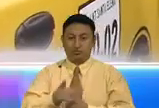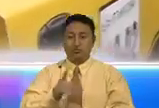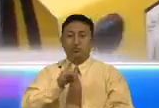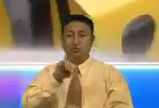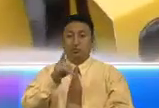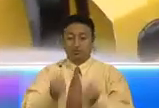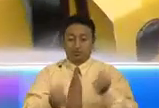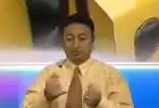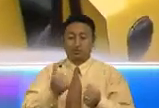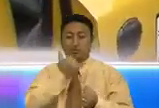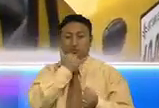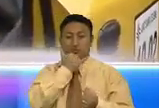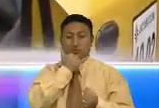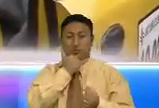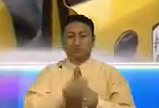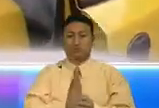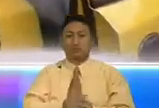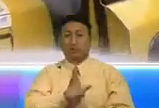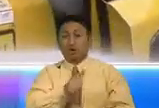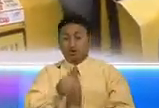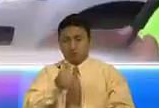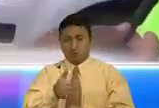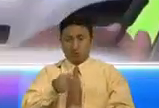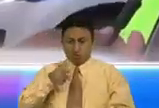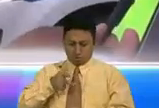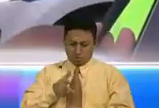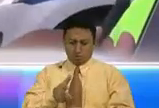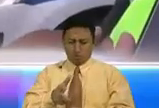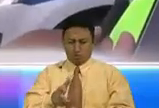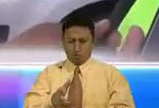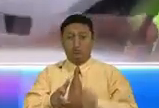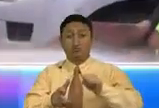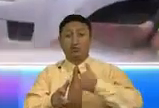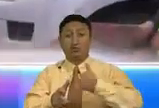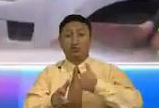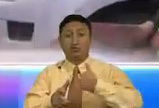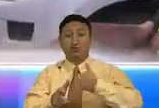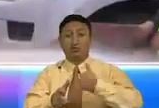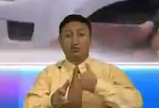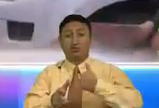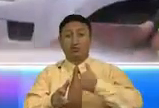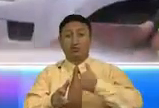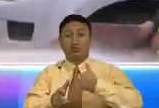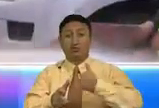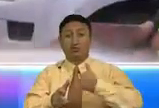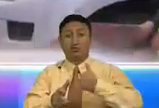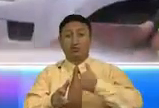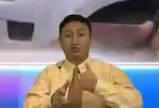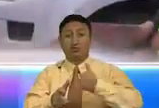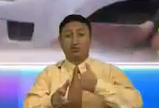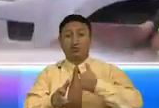carril. Un carro estaba en su carril normal, en su sentido normal, y el otro vehículo...